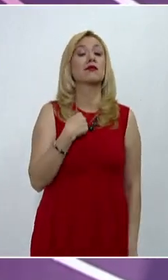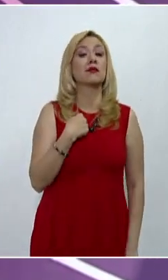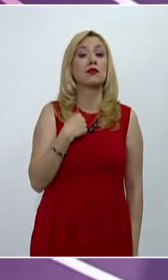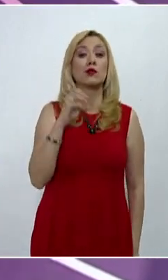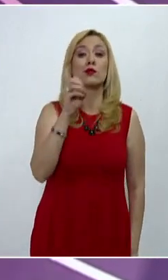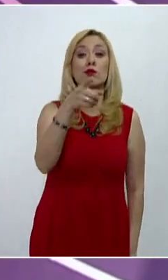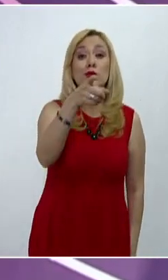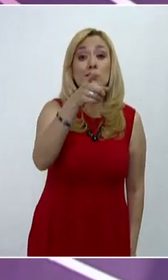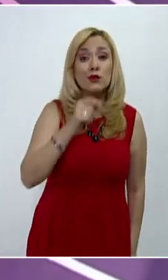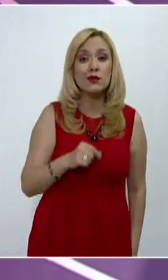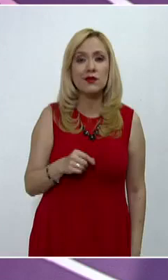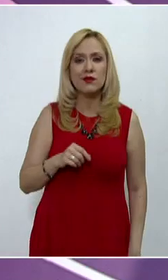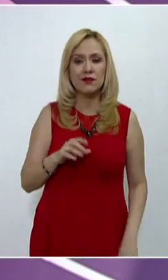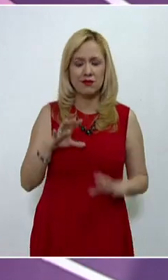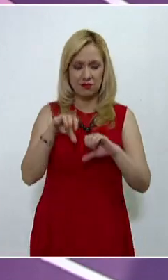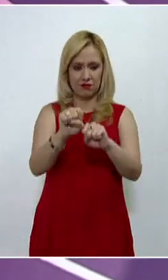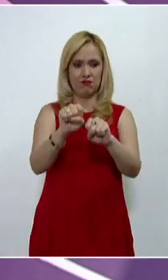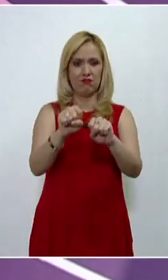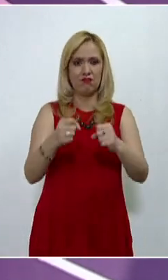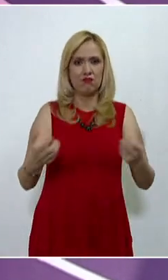si nosotros somos